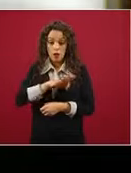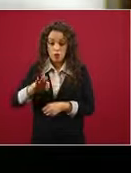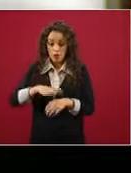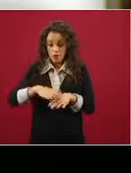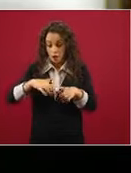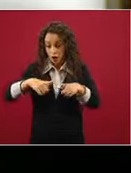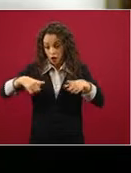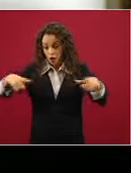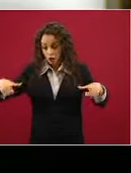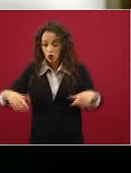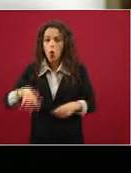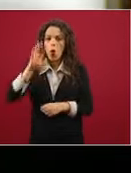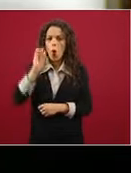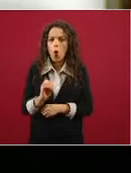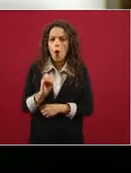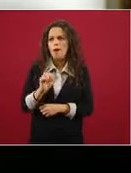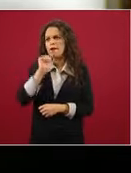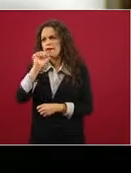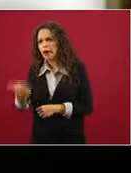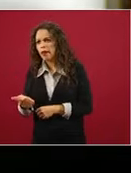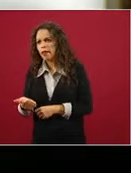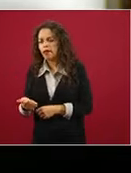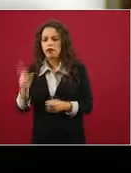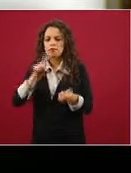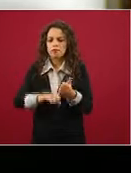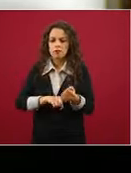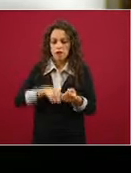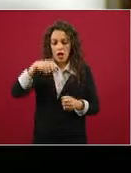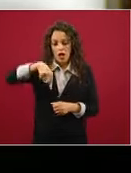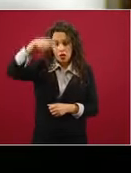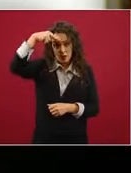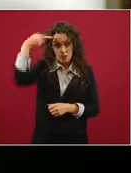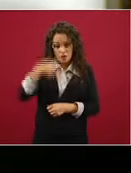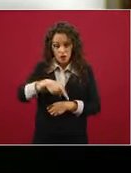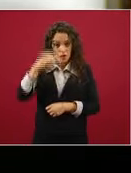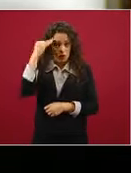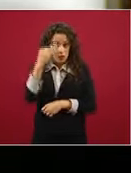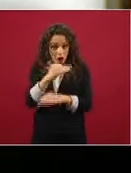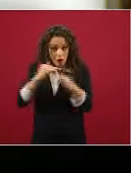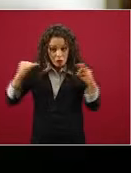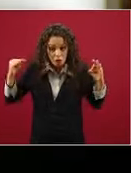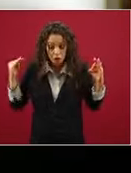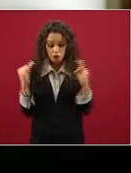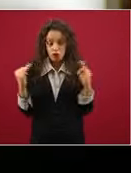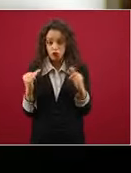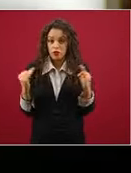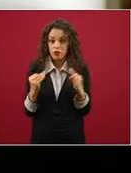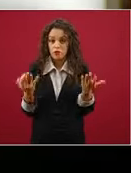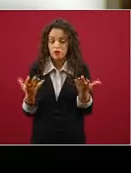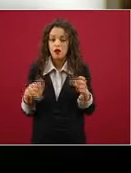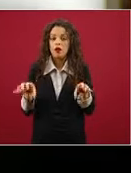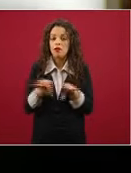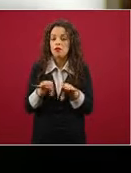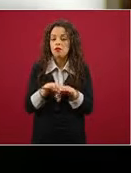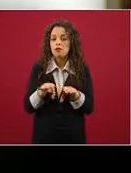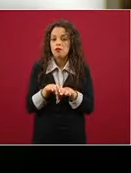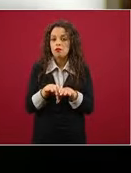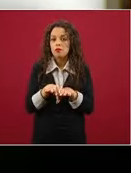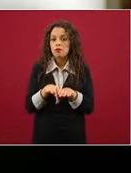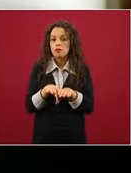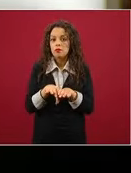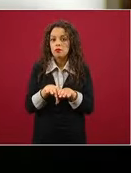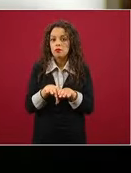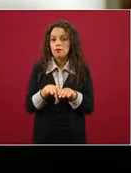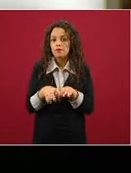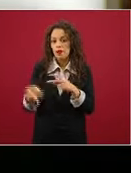gripe estacional. El frío y el invierno aquí en México, pues ahora sí que cómo va a recibir a esta